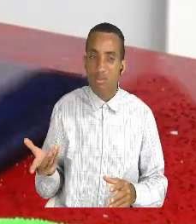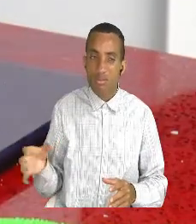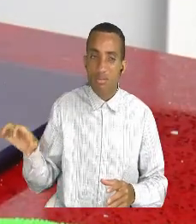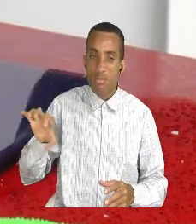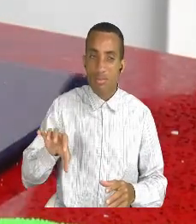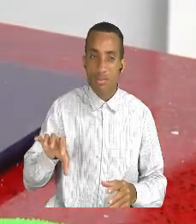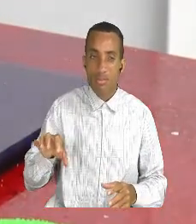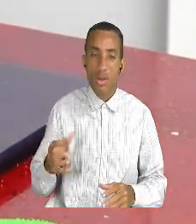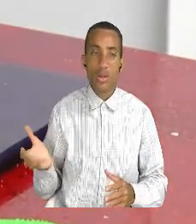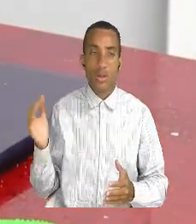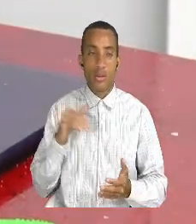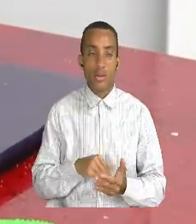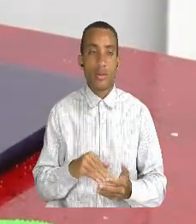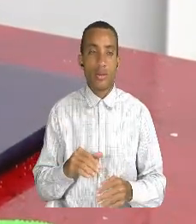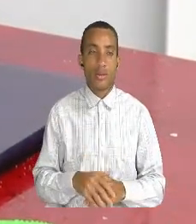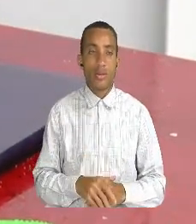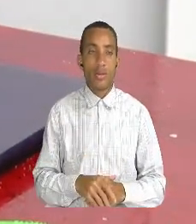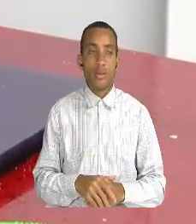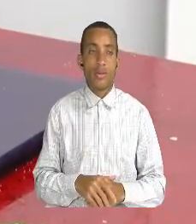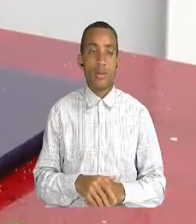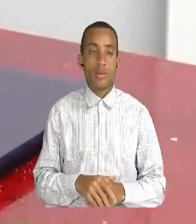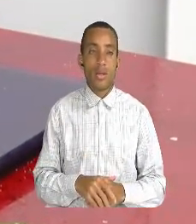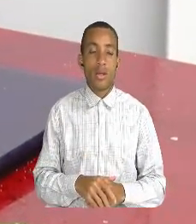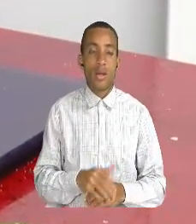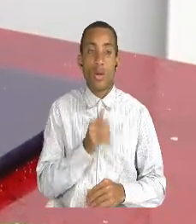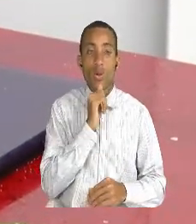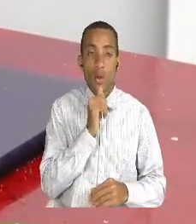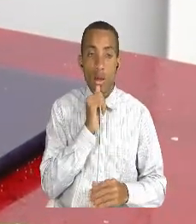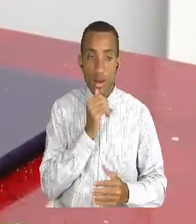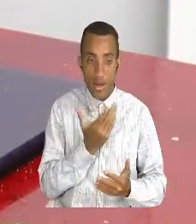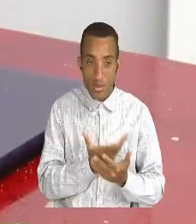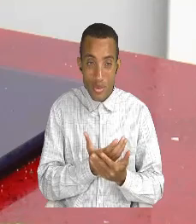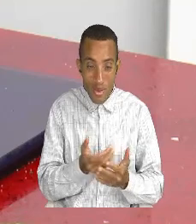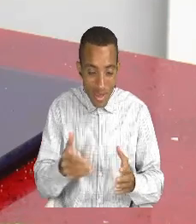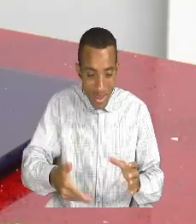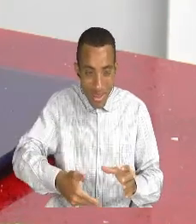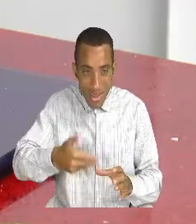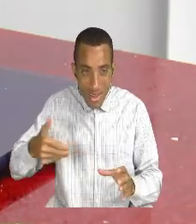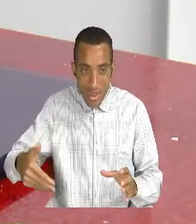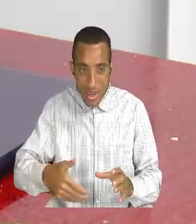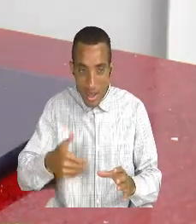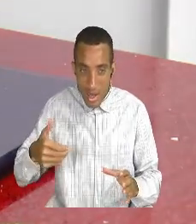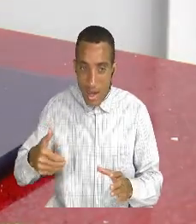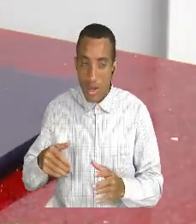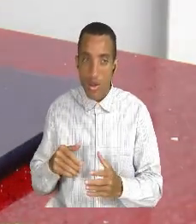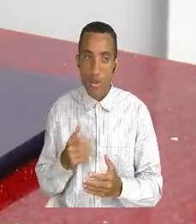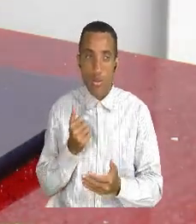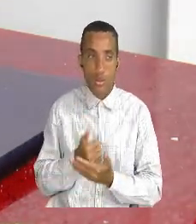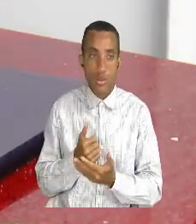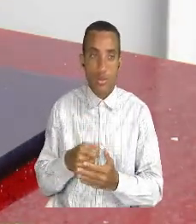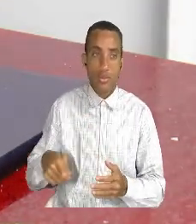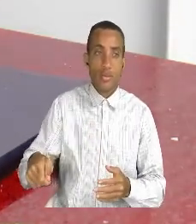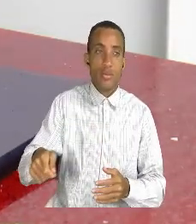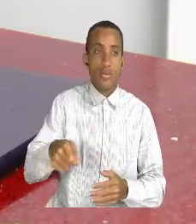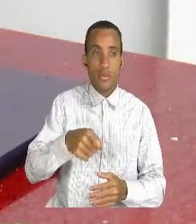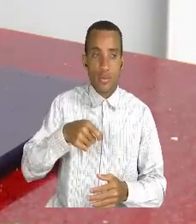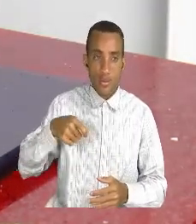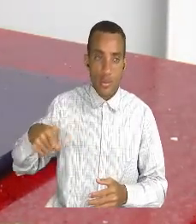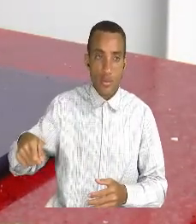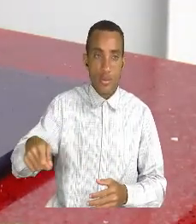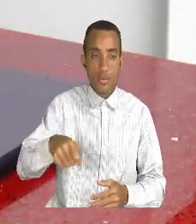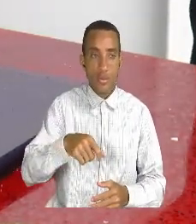líquido. Vuelvo y con esta agua, ¿sí? Vuelvo y le agrego otro poquitico de agua, ¿sí? ¿Sí? Hoy